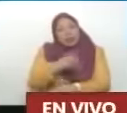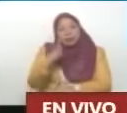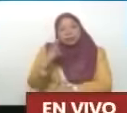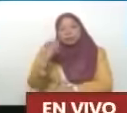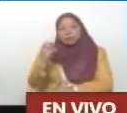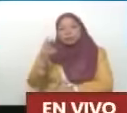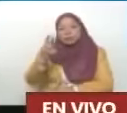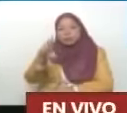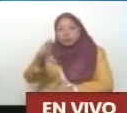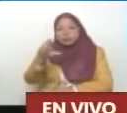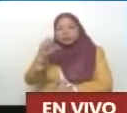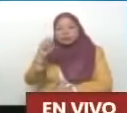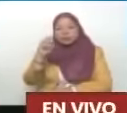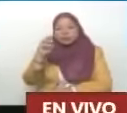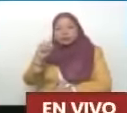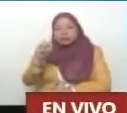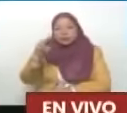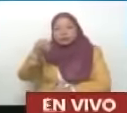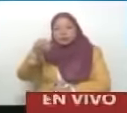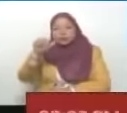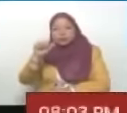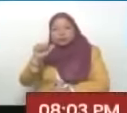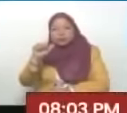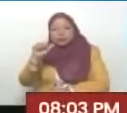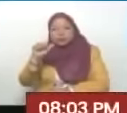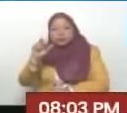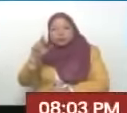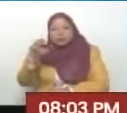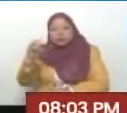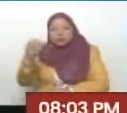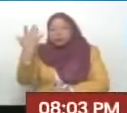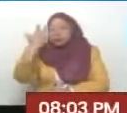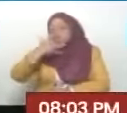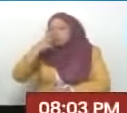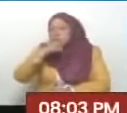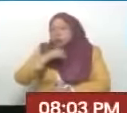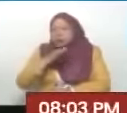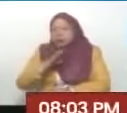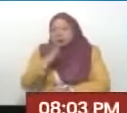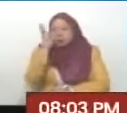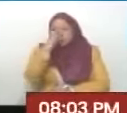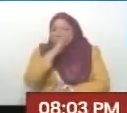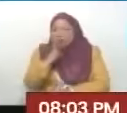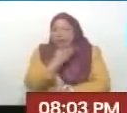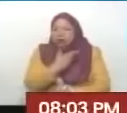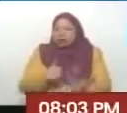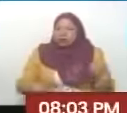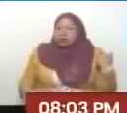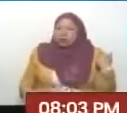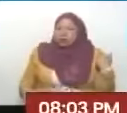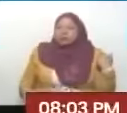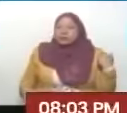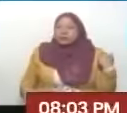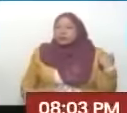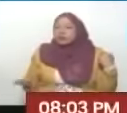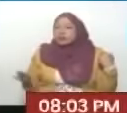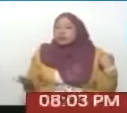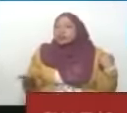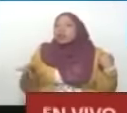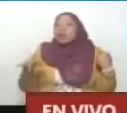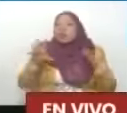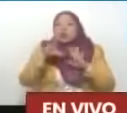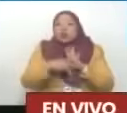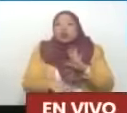en Brasil, que quieren aplicar en Venezuela es para quitarnos la riqueza, el territorio, la soberanía